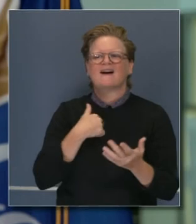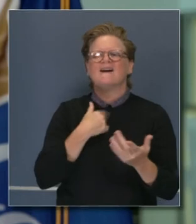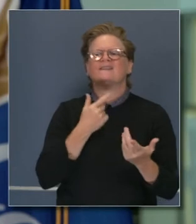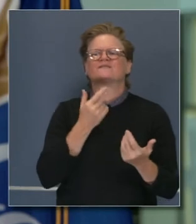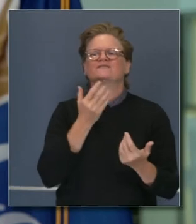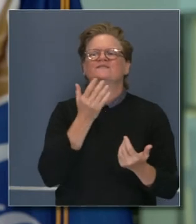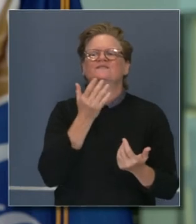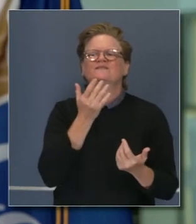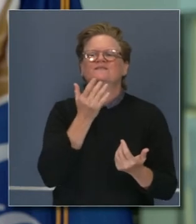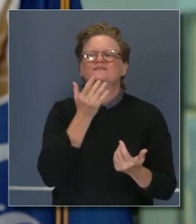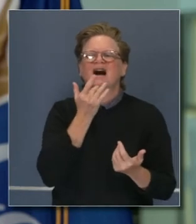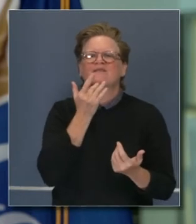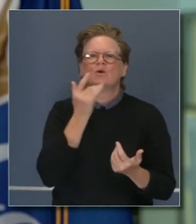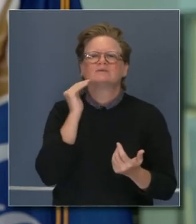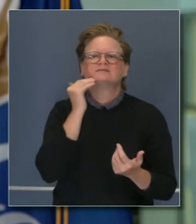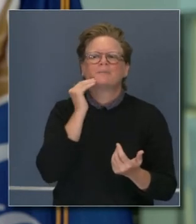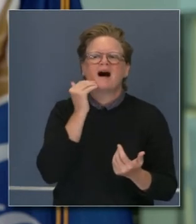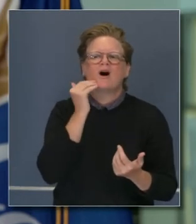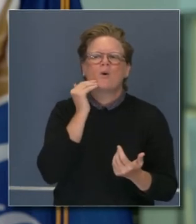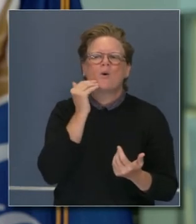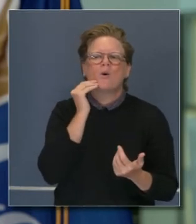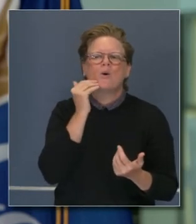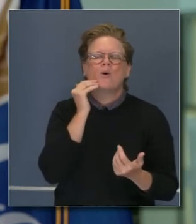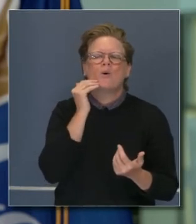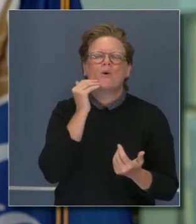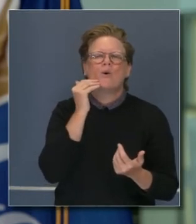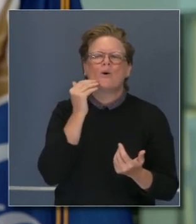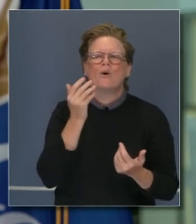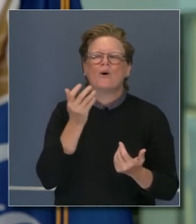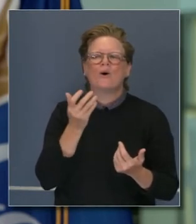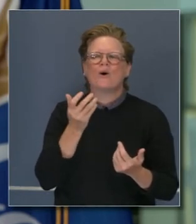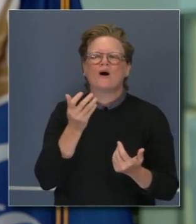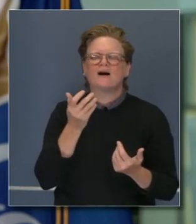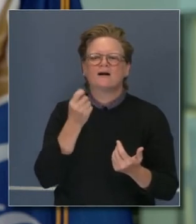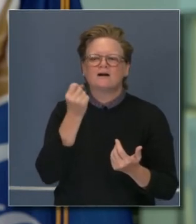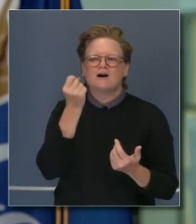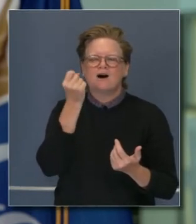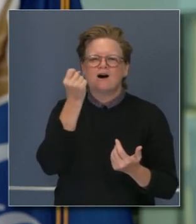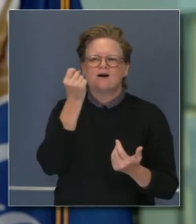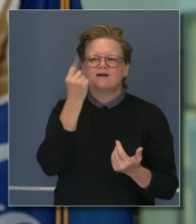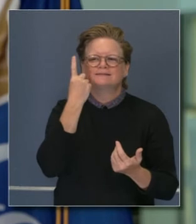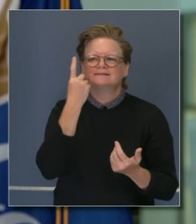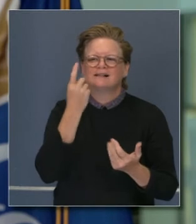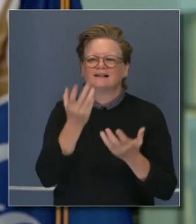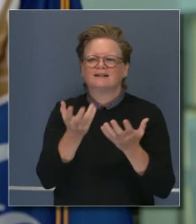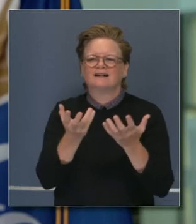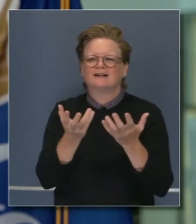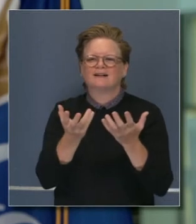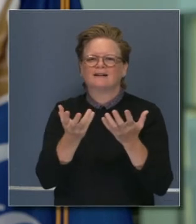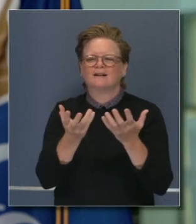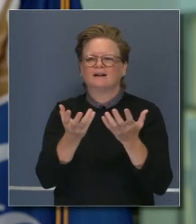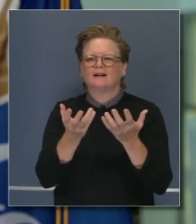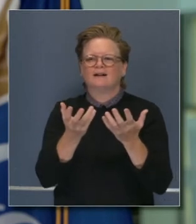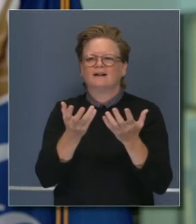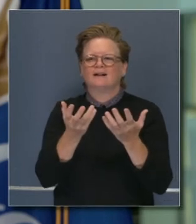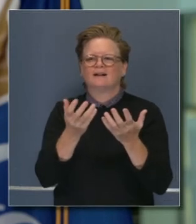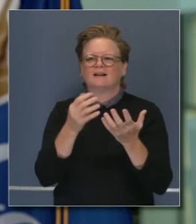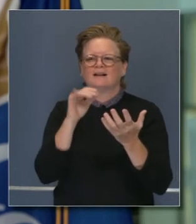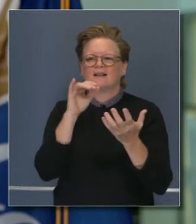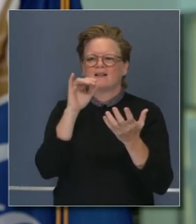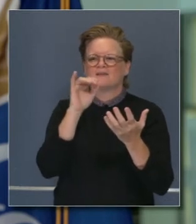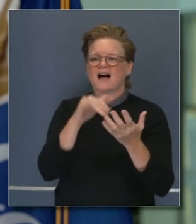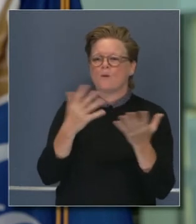prohibición. Y ya que se promulgó, es más fácil expresar un punto de vista, porque no requiere el proceso